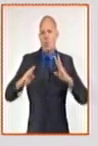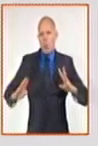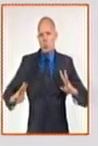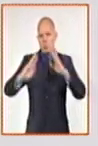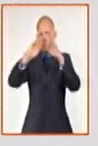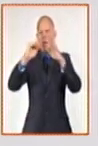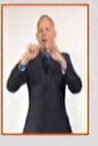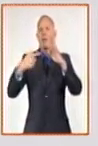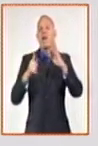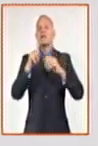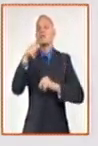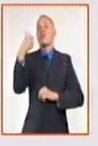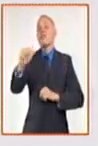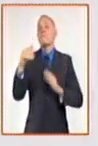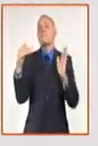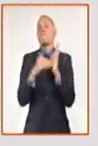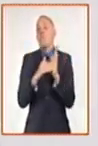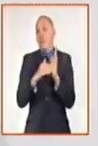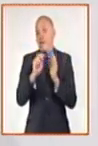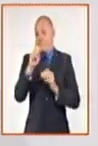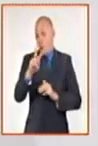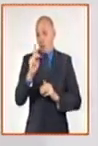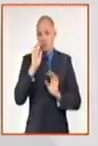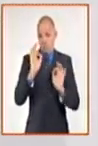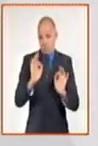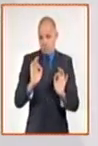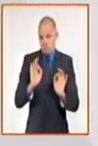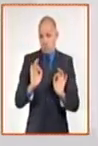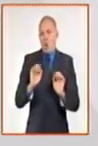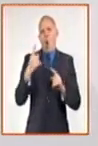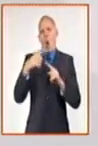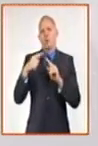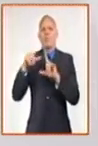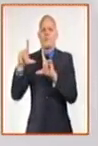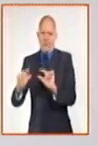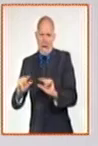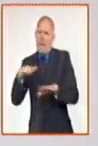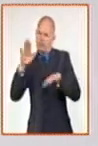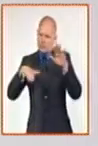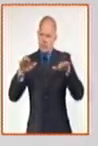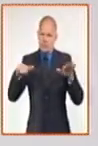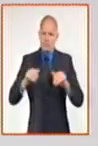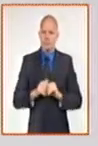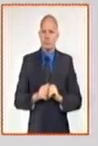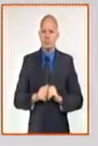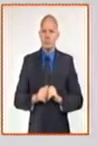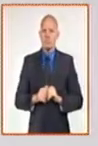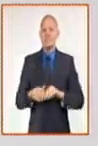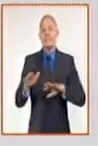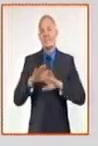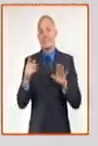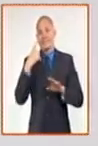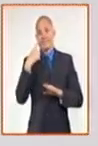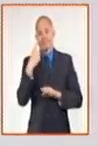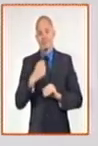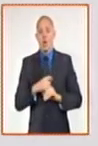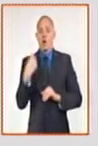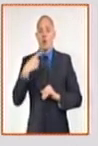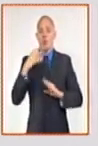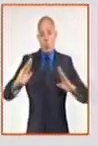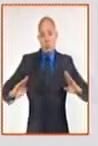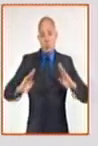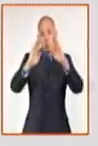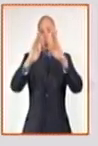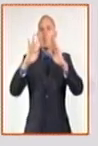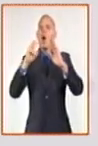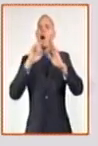grandes volúmenes de energía entre regiones, de manera tal que garantice la cobertura de electricidad. De las 63 líneas, tenemos 8